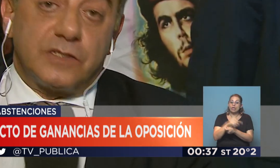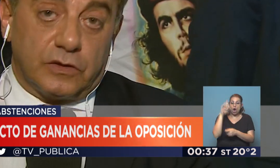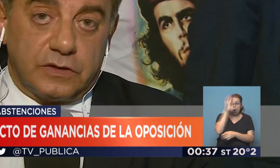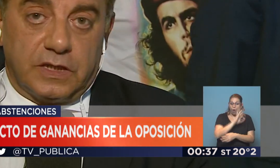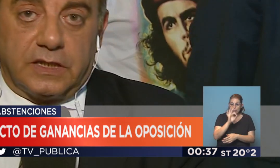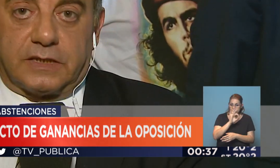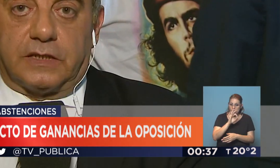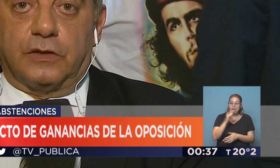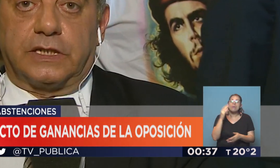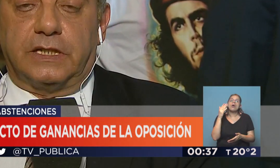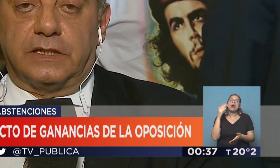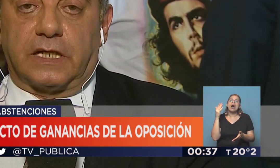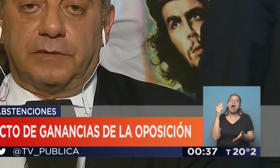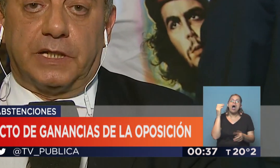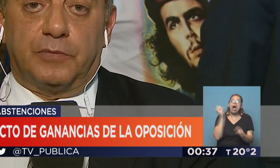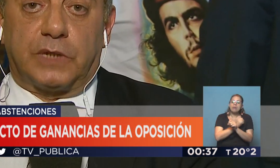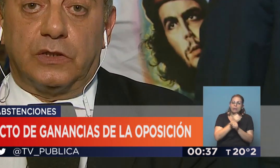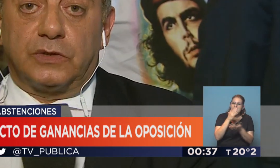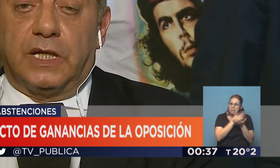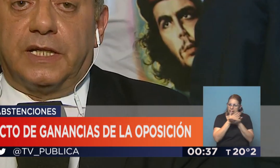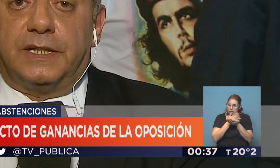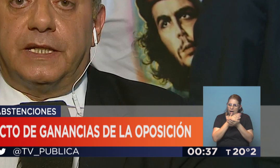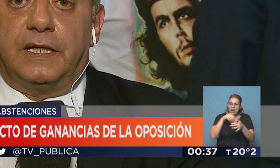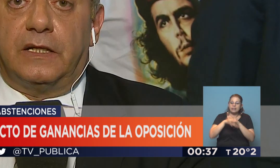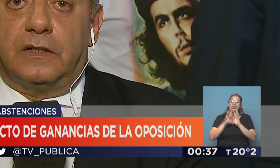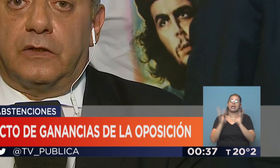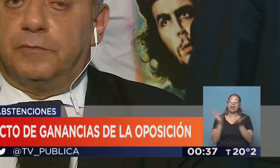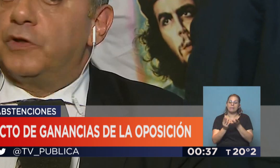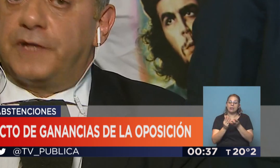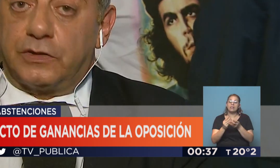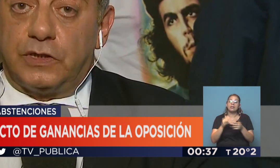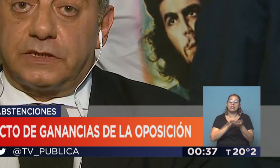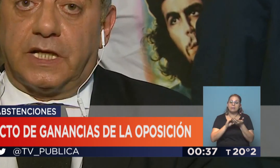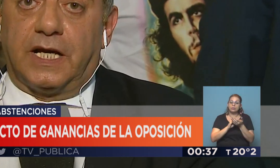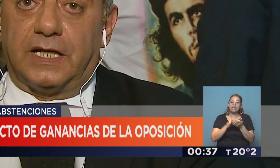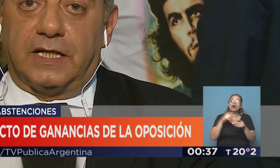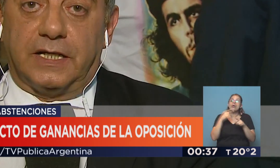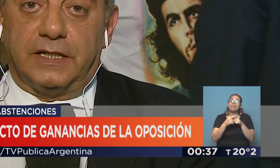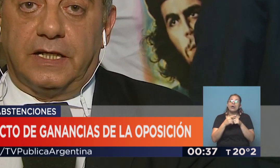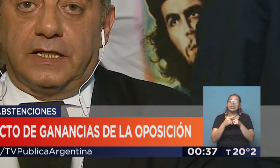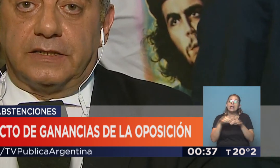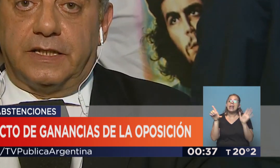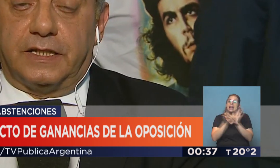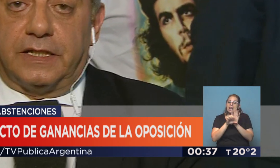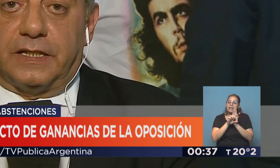media sanción, que se dio aquí en la Cámara de Diputados, de las modificaciones a la ley